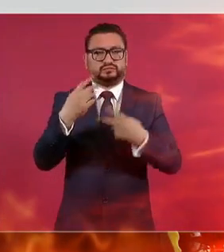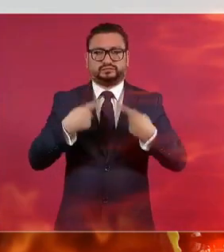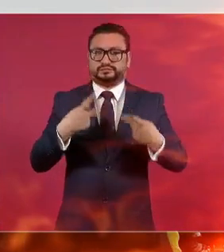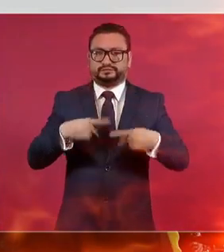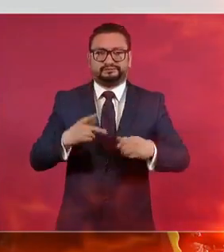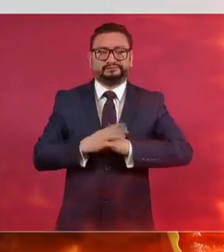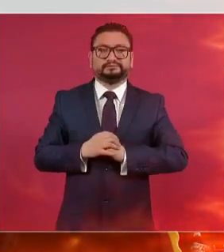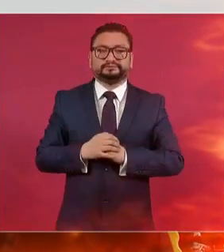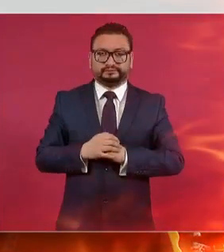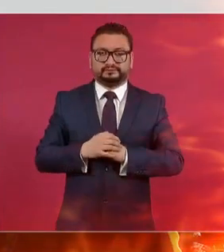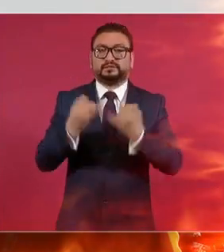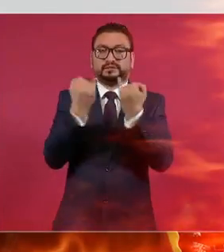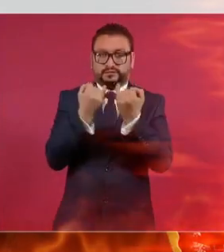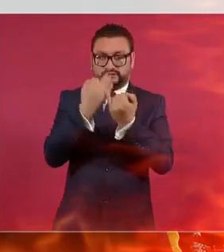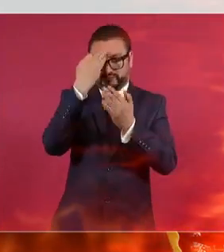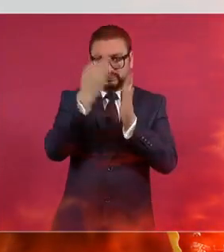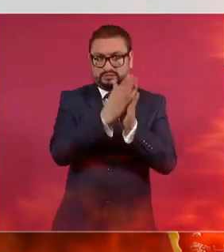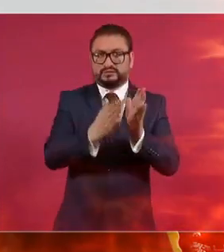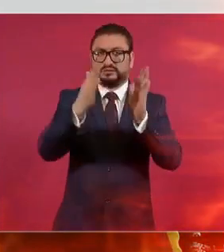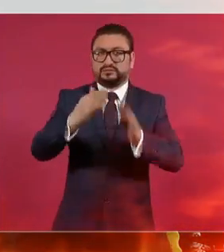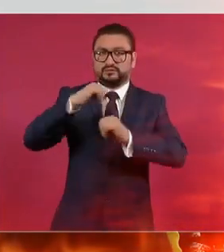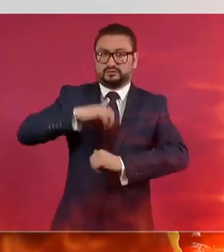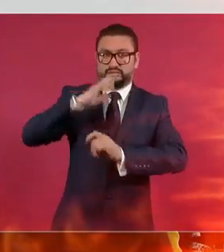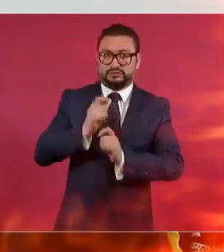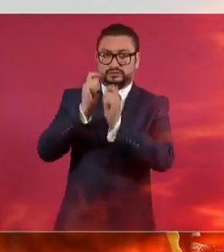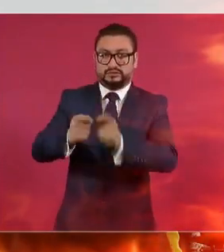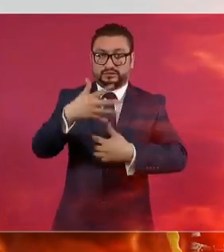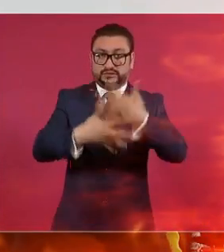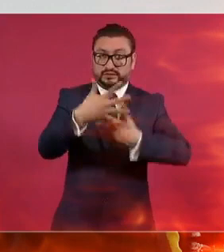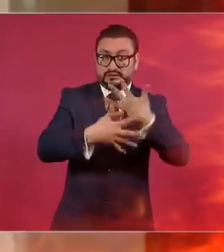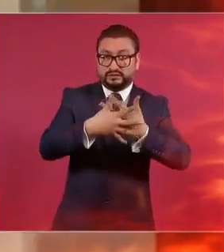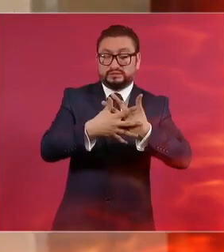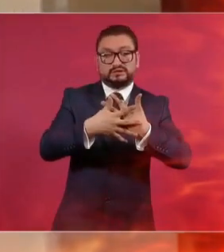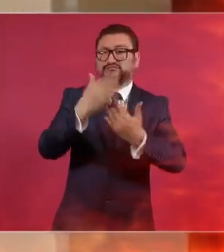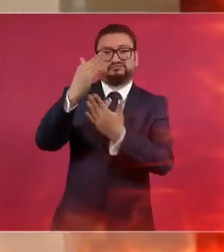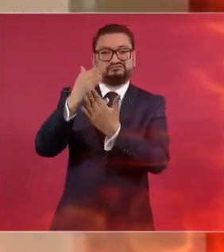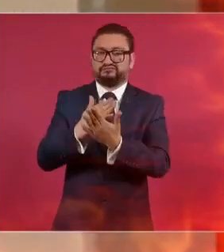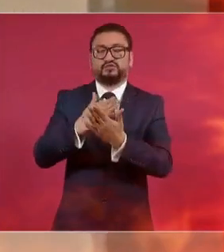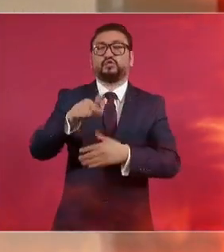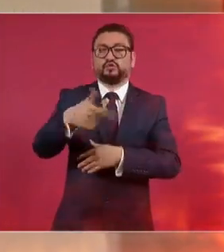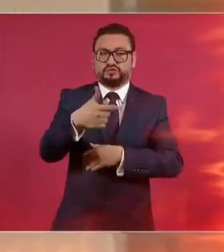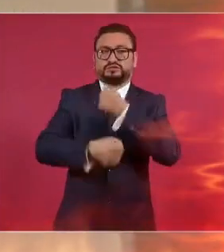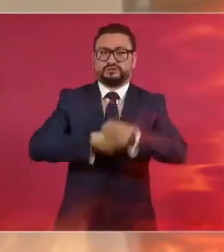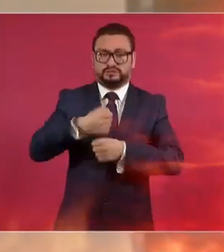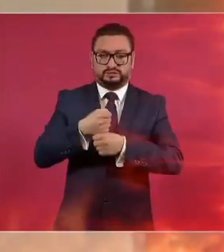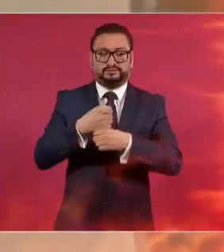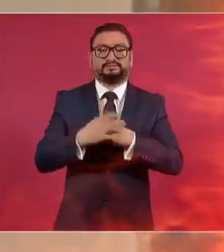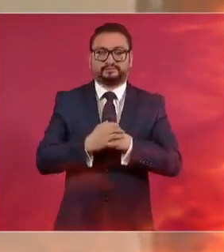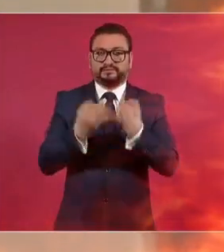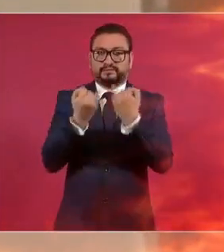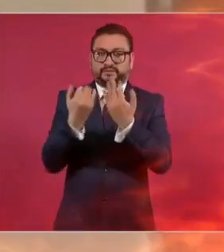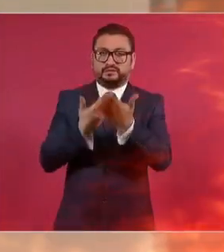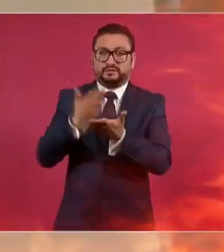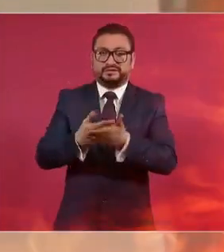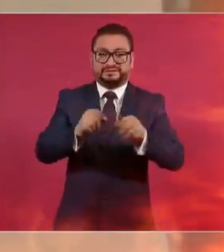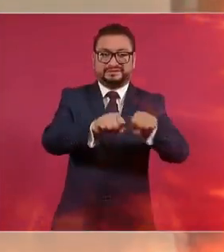muy afín a la secta, y ya con eso. Y es tan fácil no hacer campaña, pues lo presentan por ahí con fotografías, con Sheinbaum y todo